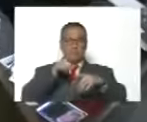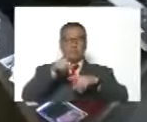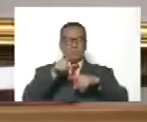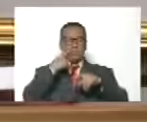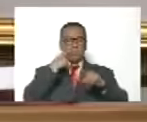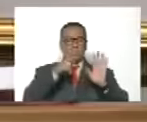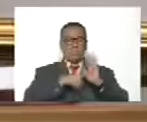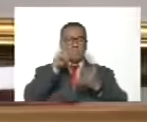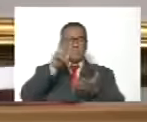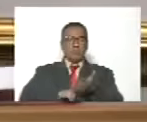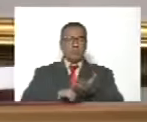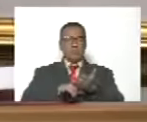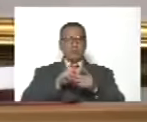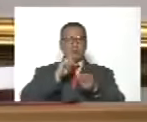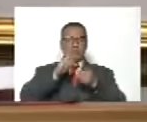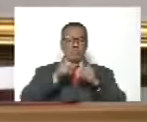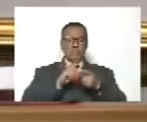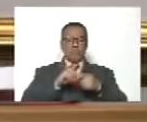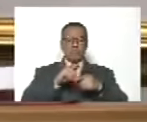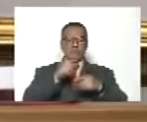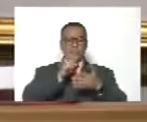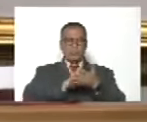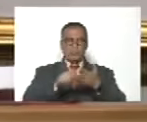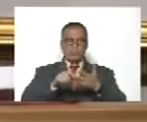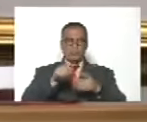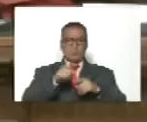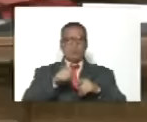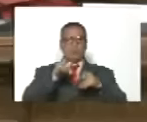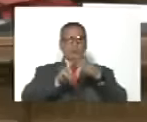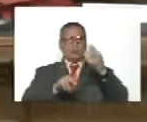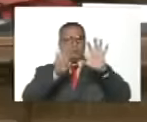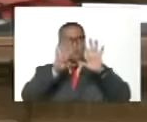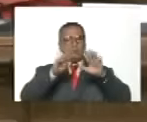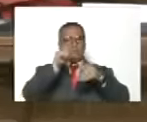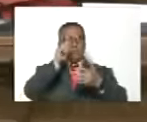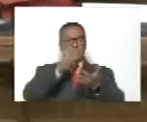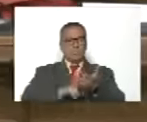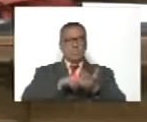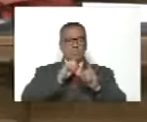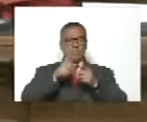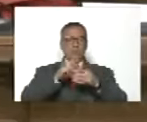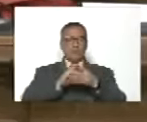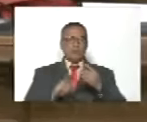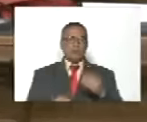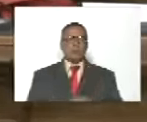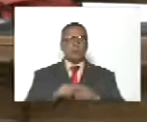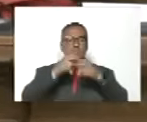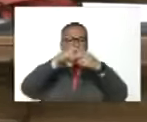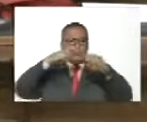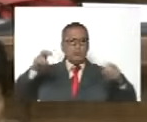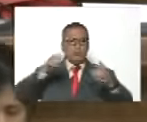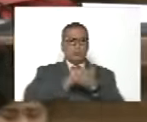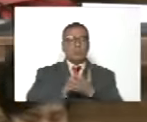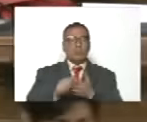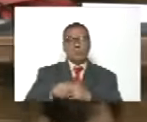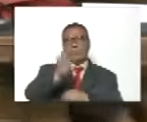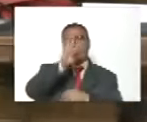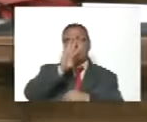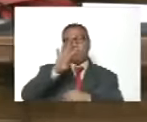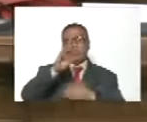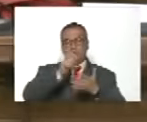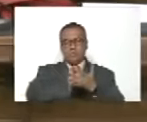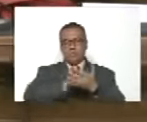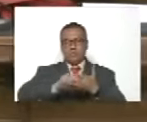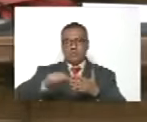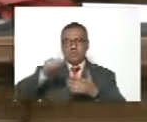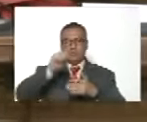Aprobado. Con la modificación. Siguiente. Noveno, se sugiere aprobar con modificación la denominación del epígrafe del artículo 4, quedando